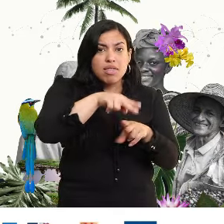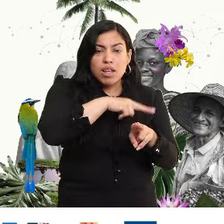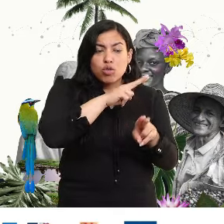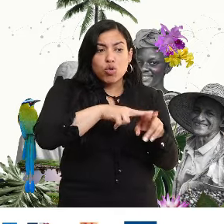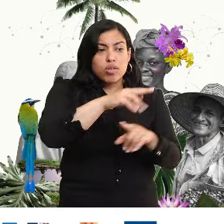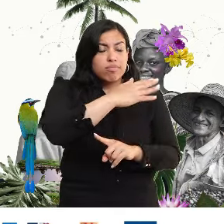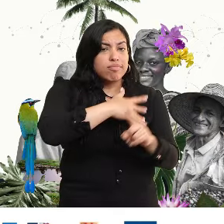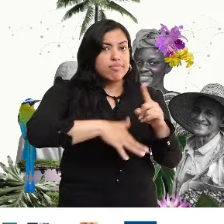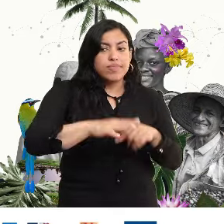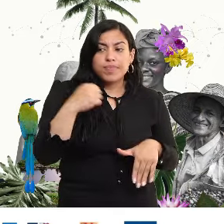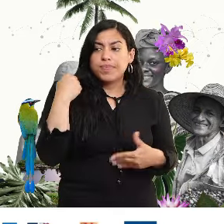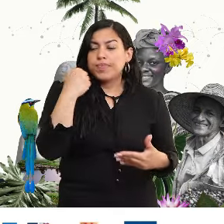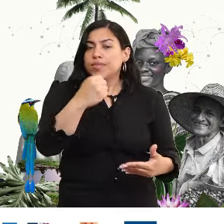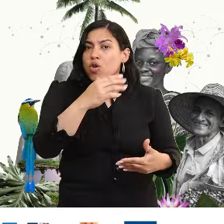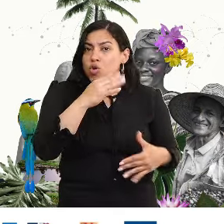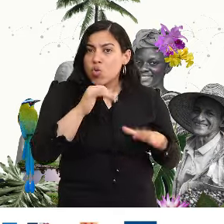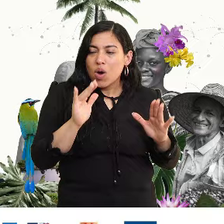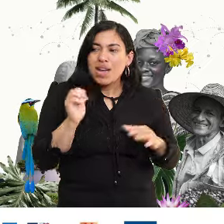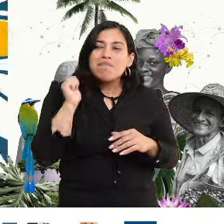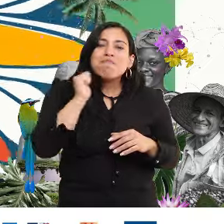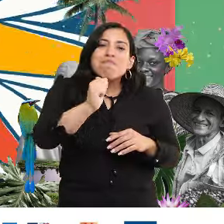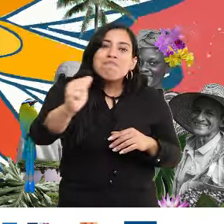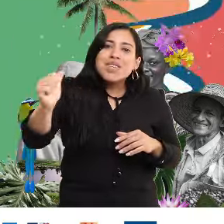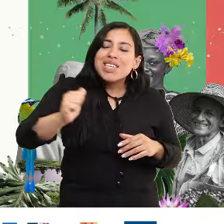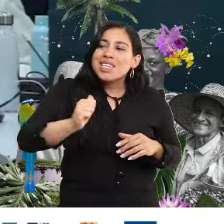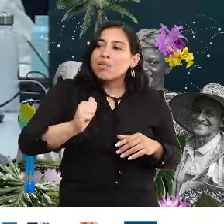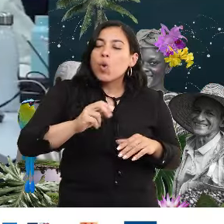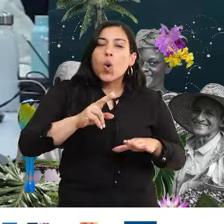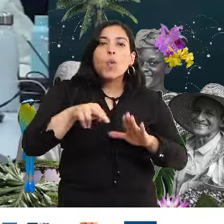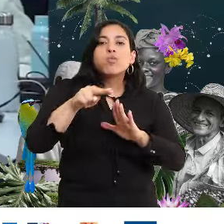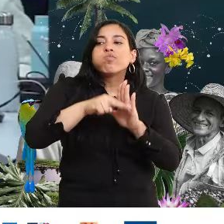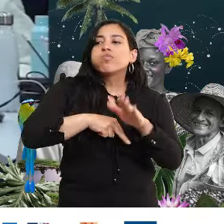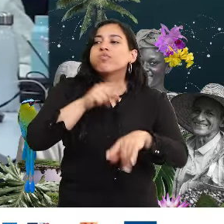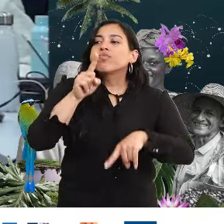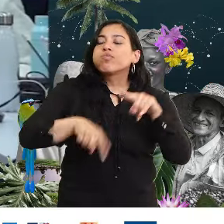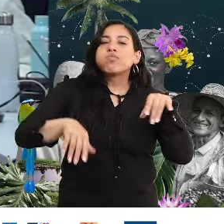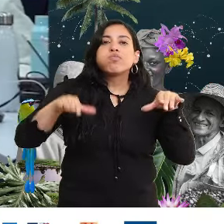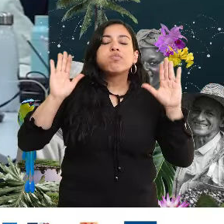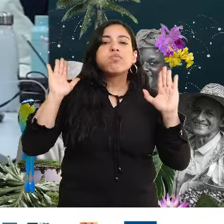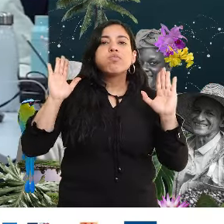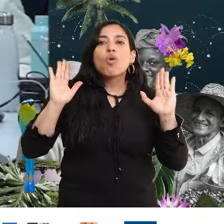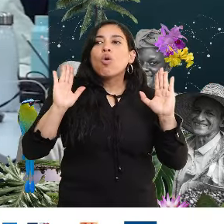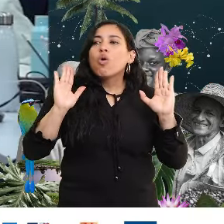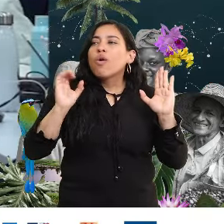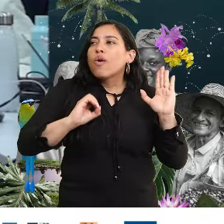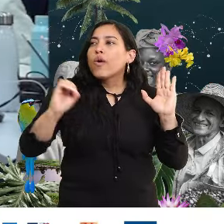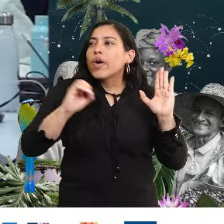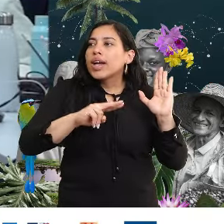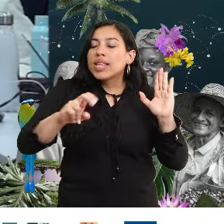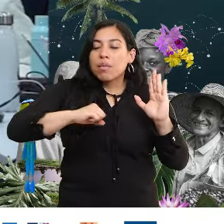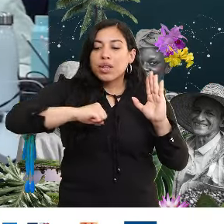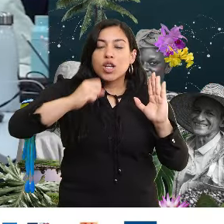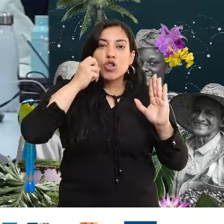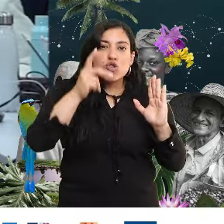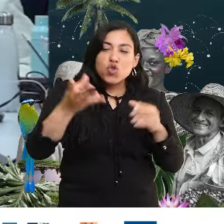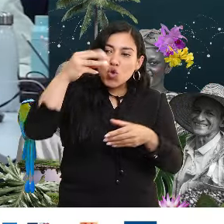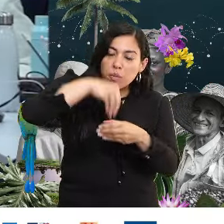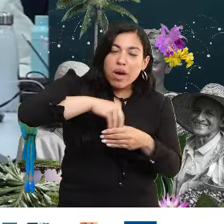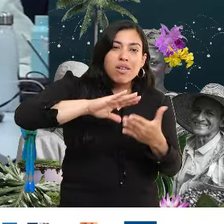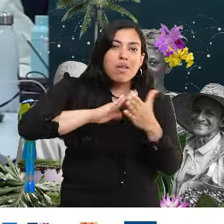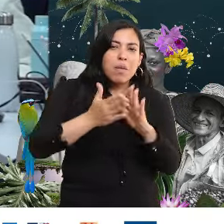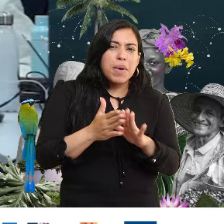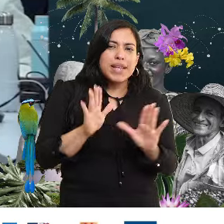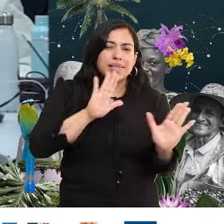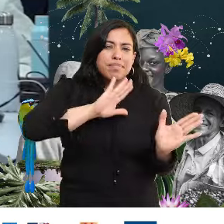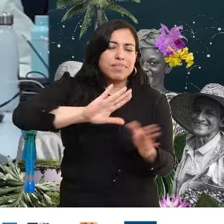realmente tienen que fluir, no pueden ser efectivamente meterse en temas de derechos humanos, de paz, este tipo